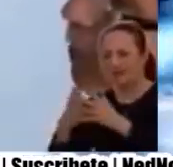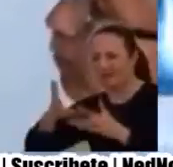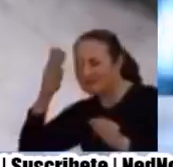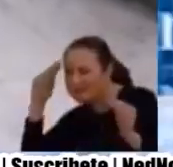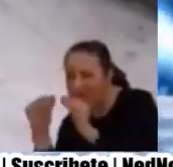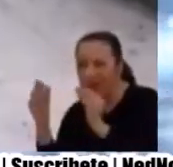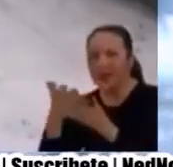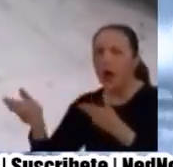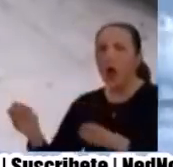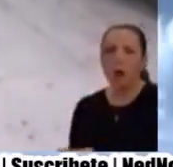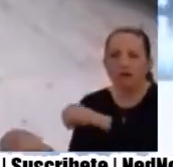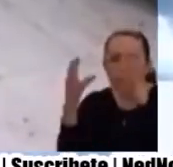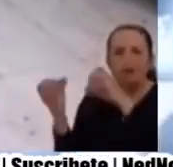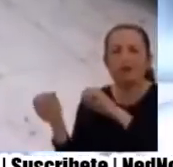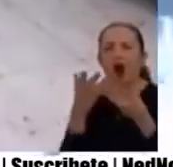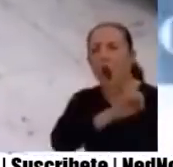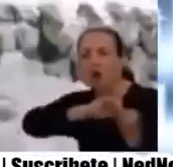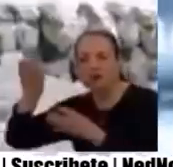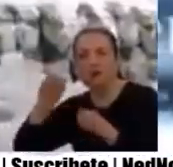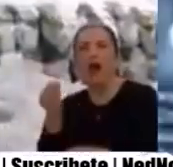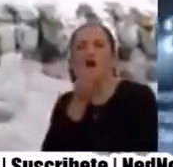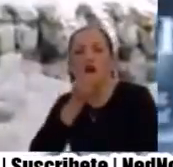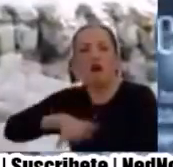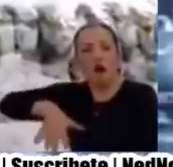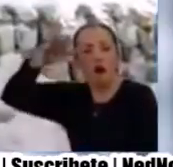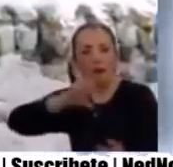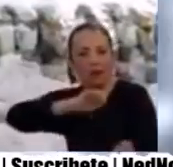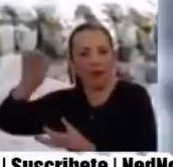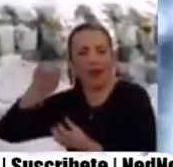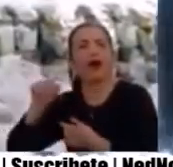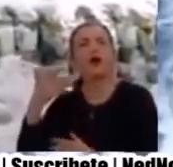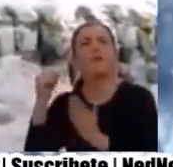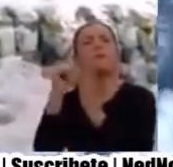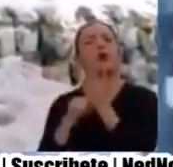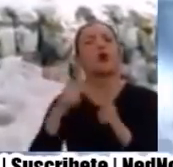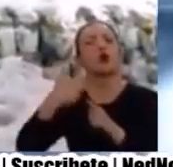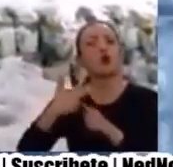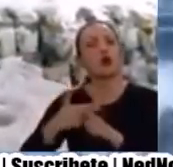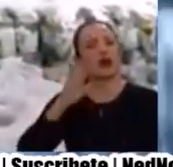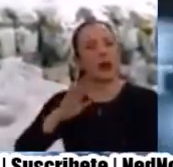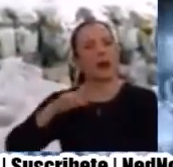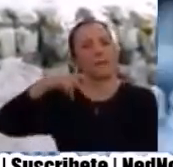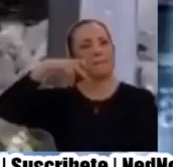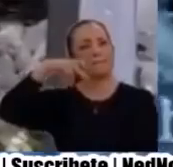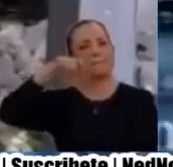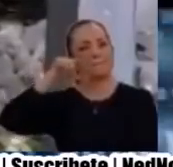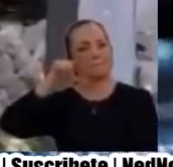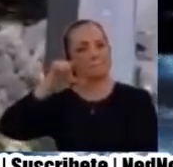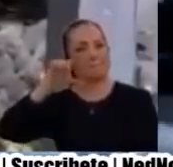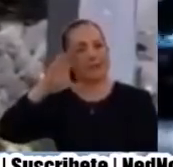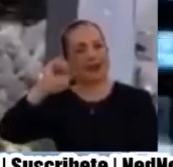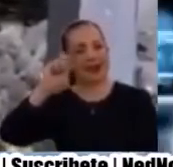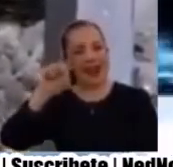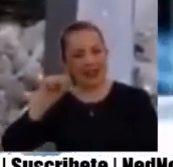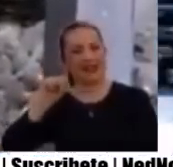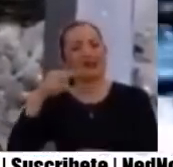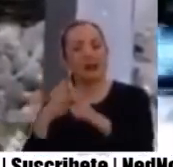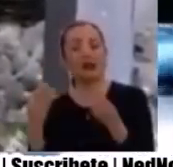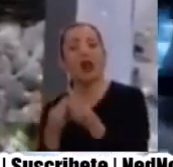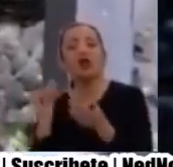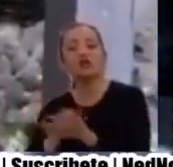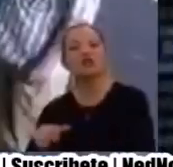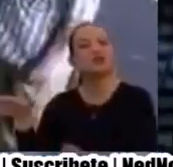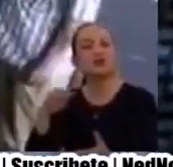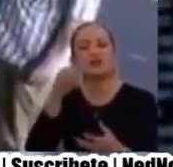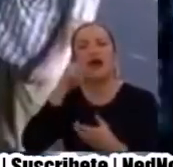solicitud formal de extradición por parte del departamento de justicia de los eeuu y tenía un plazo hasta de 65 días a partir